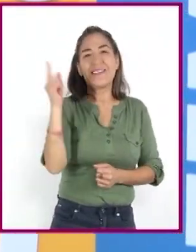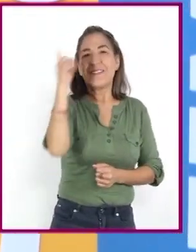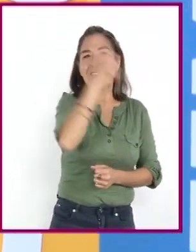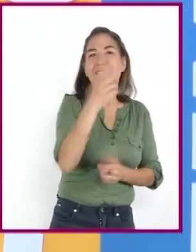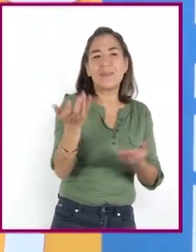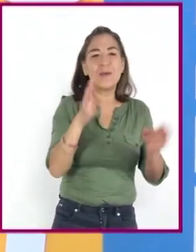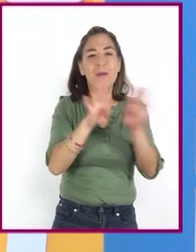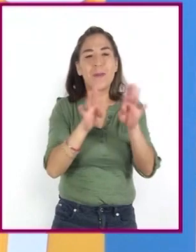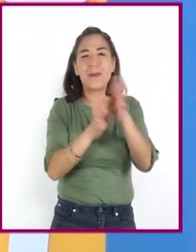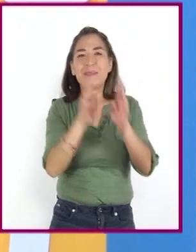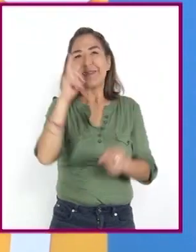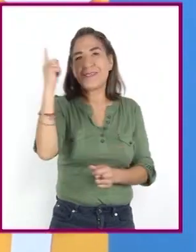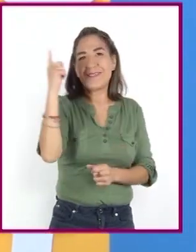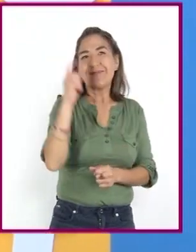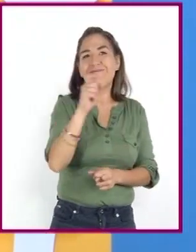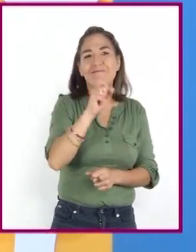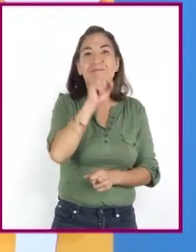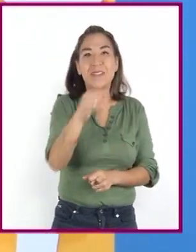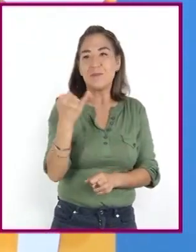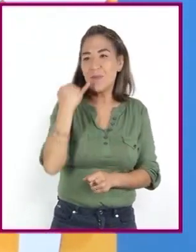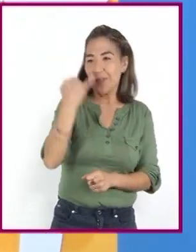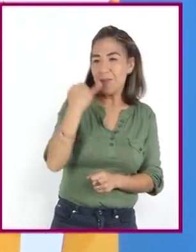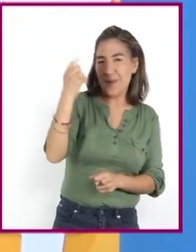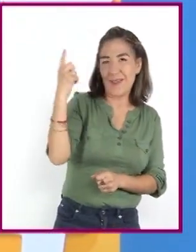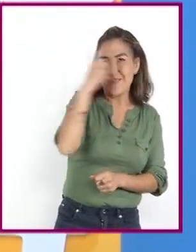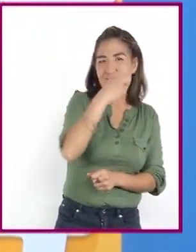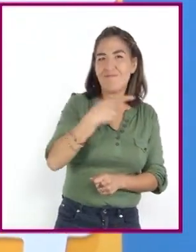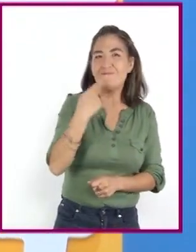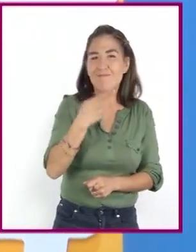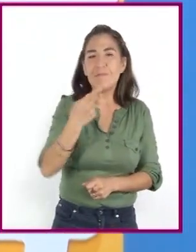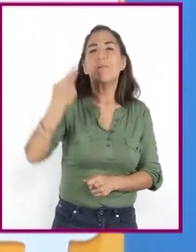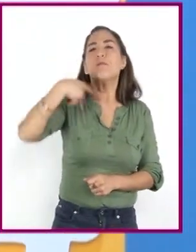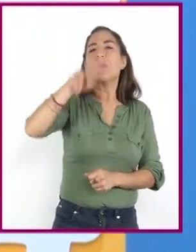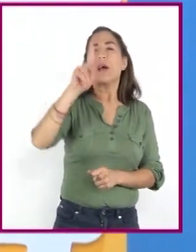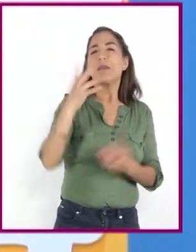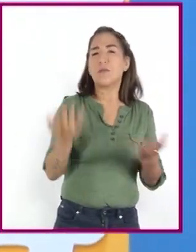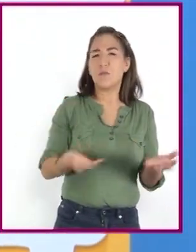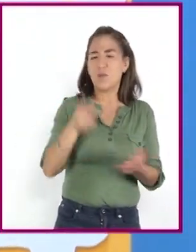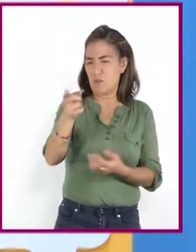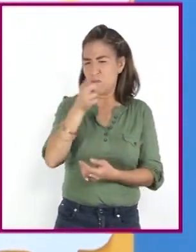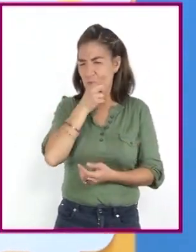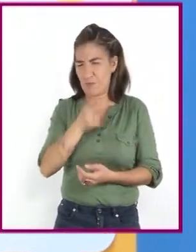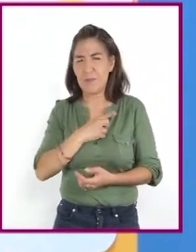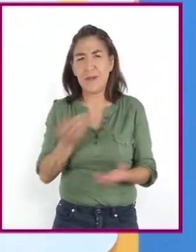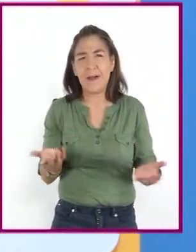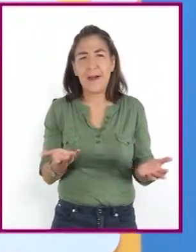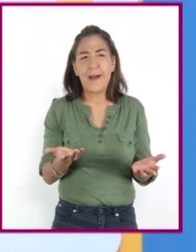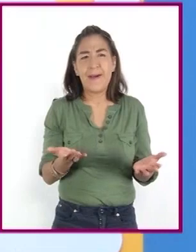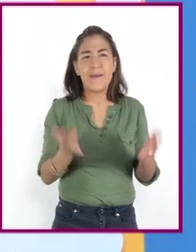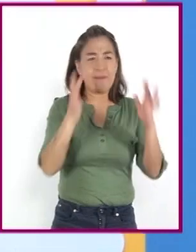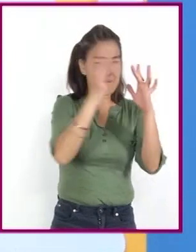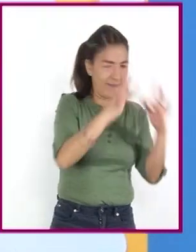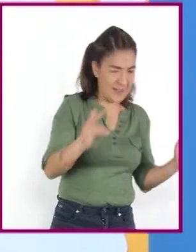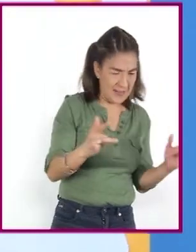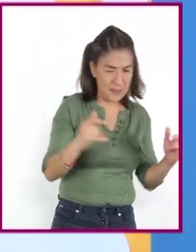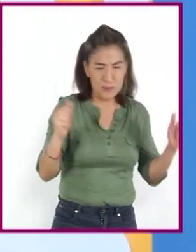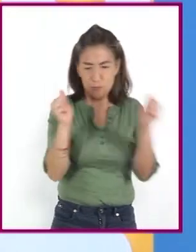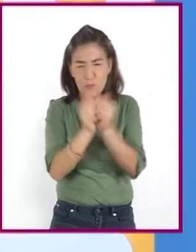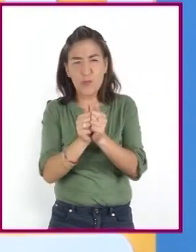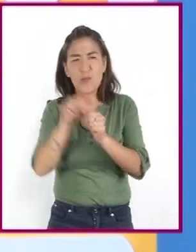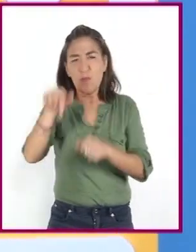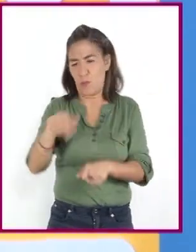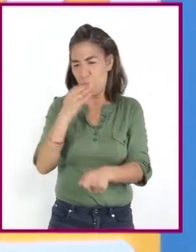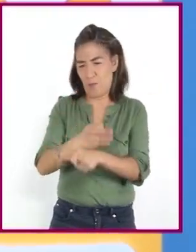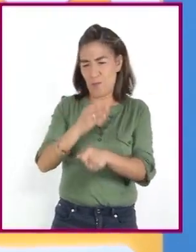no hablamos el mismo idioma, pero dígame, ¿qué tiene que ver el francés con el tema de matemáticas